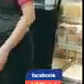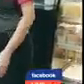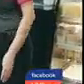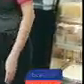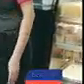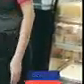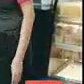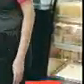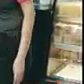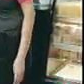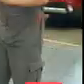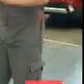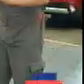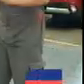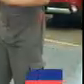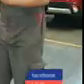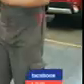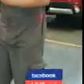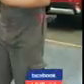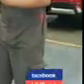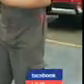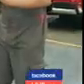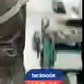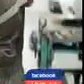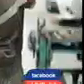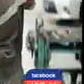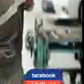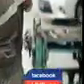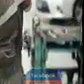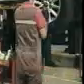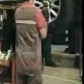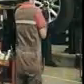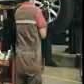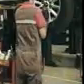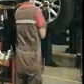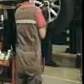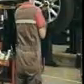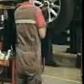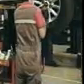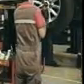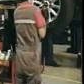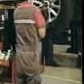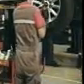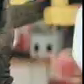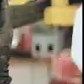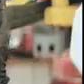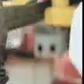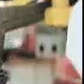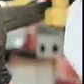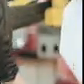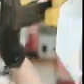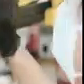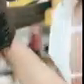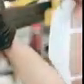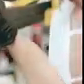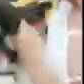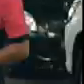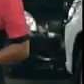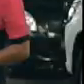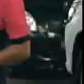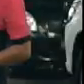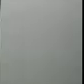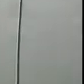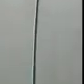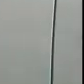Te esperamos para servirte con pasión y excelencia, brindándote la calidad que mereces con nuestro respaldo